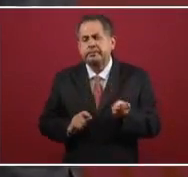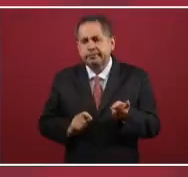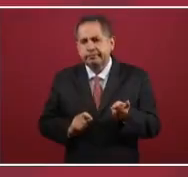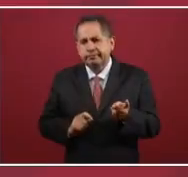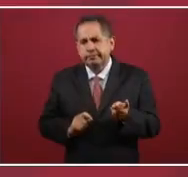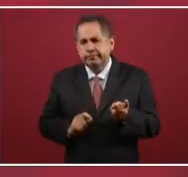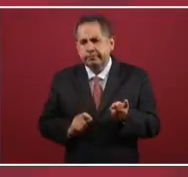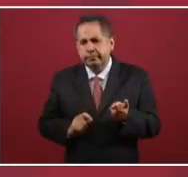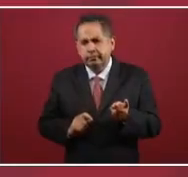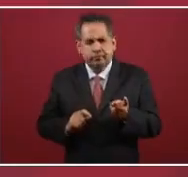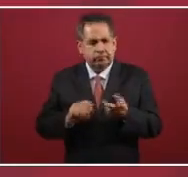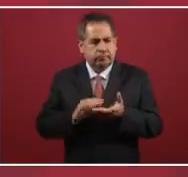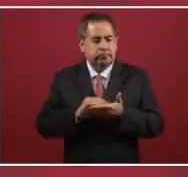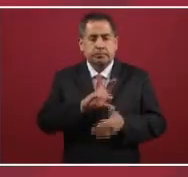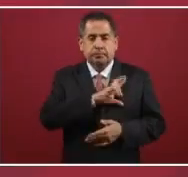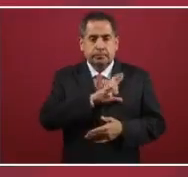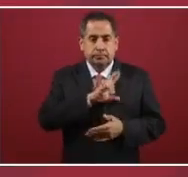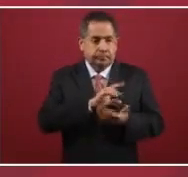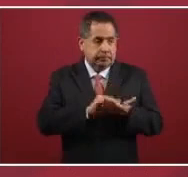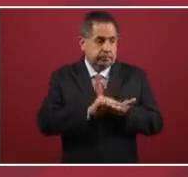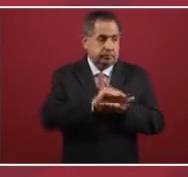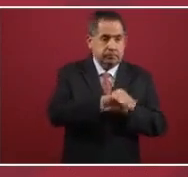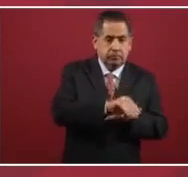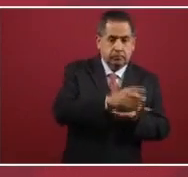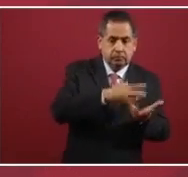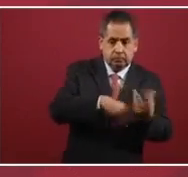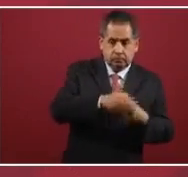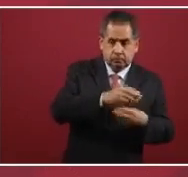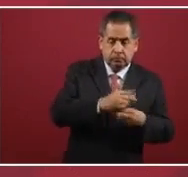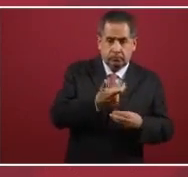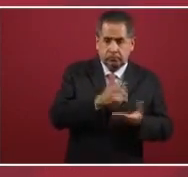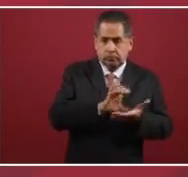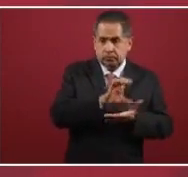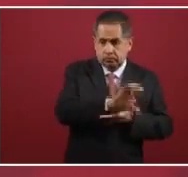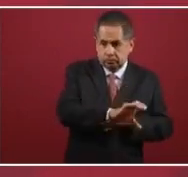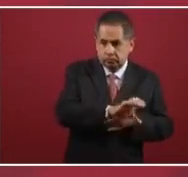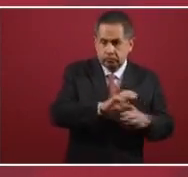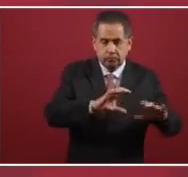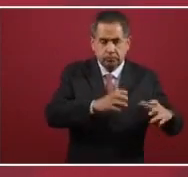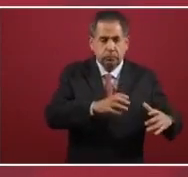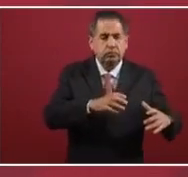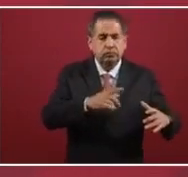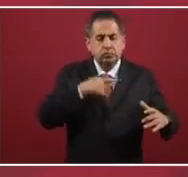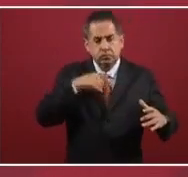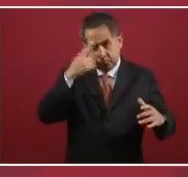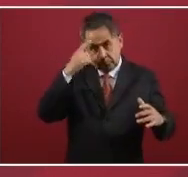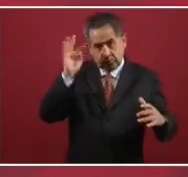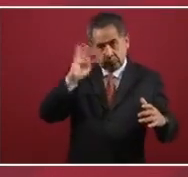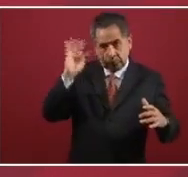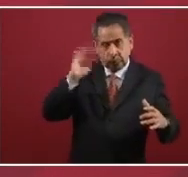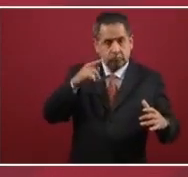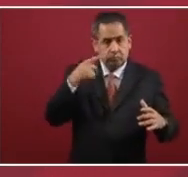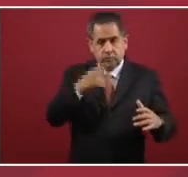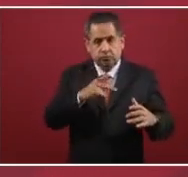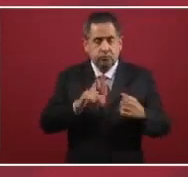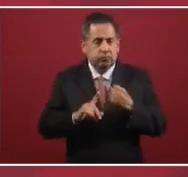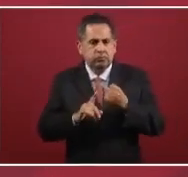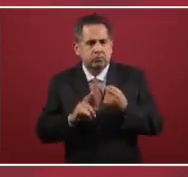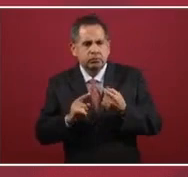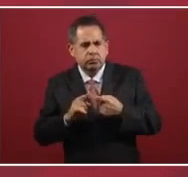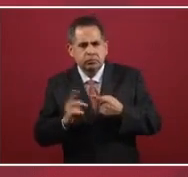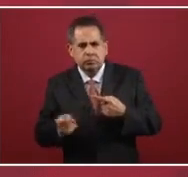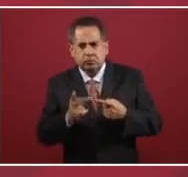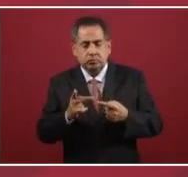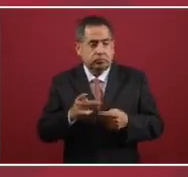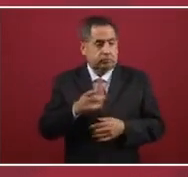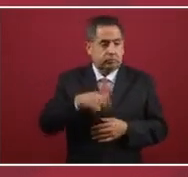con la inversión del sector privado, y ahí yo estaría de desacuerdo en un supuesto implícito de tu pregunta, y es que para que haya